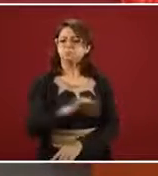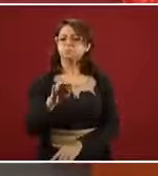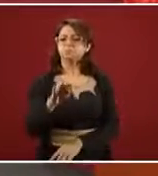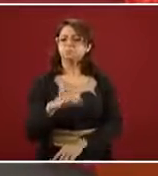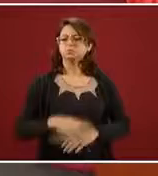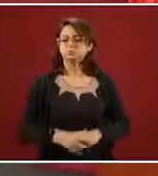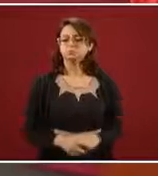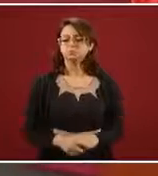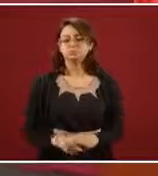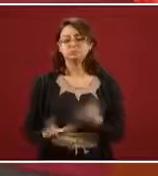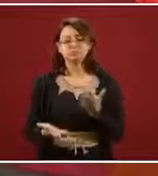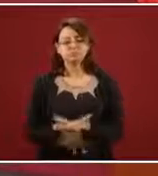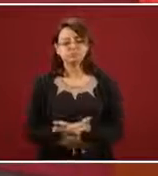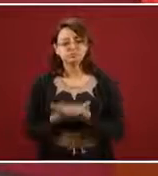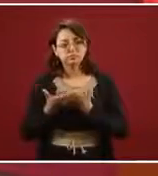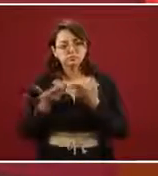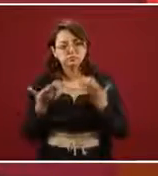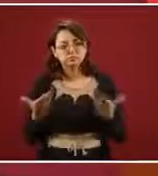Y ahora,